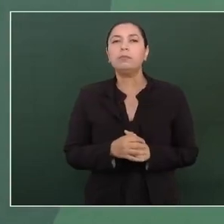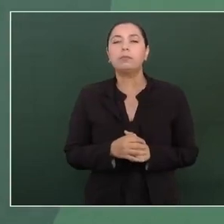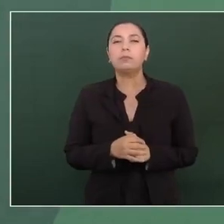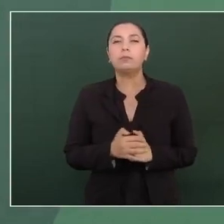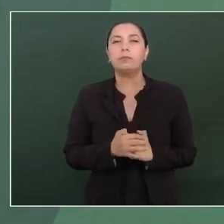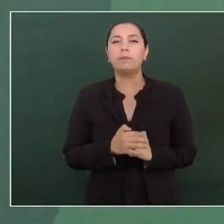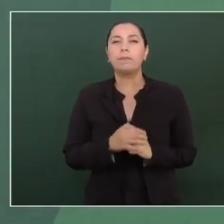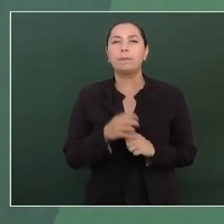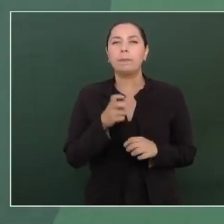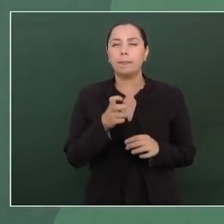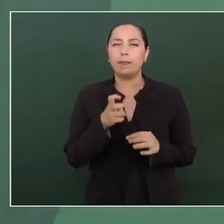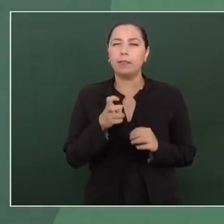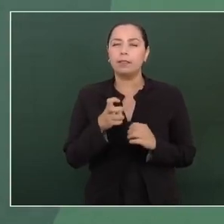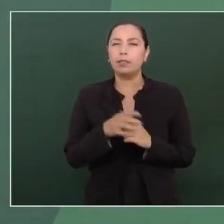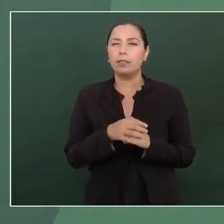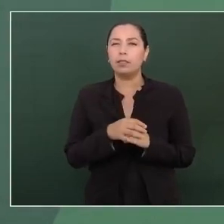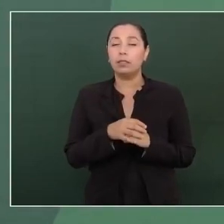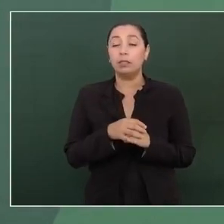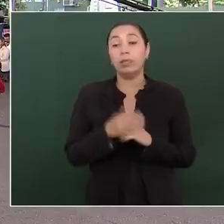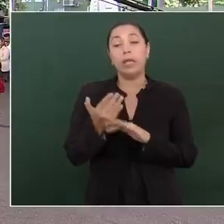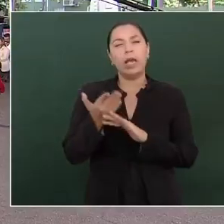y resulta que había maestros